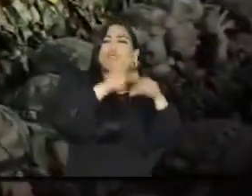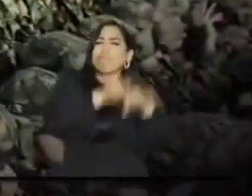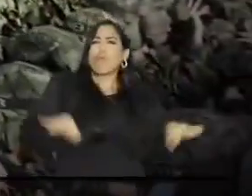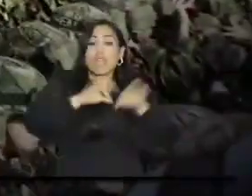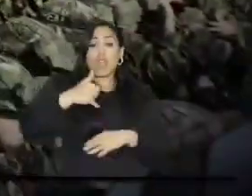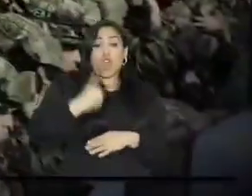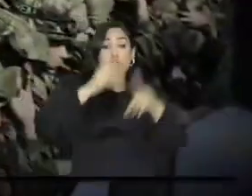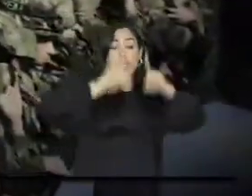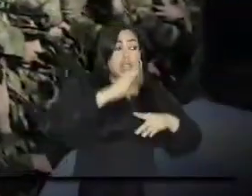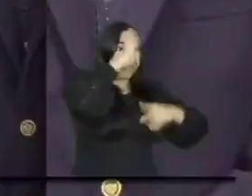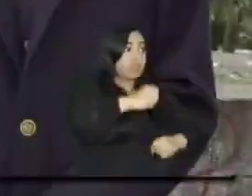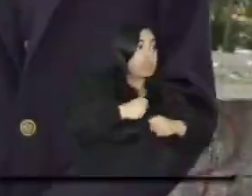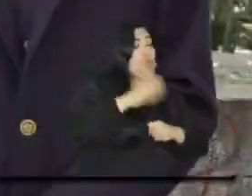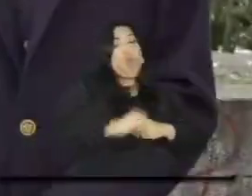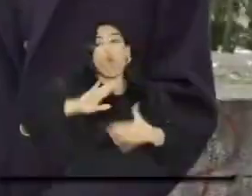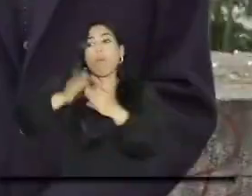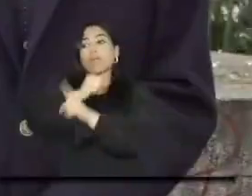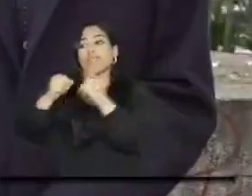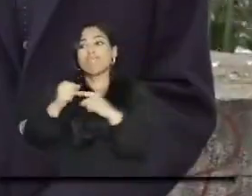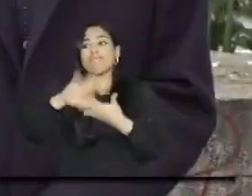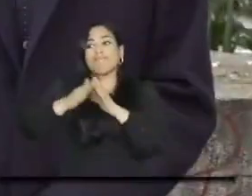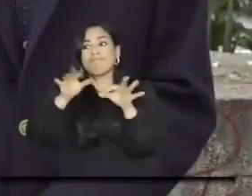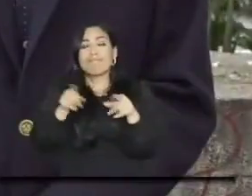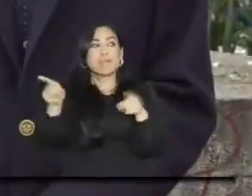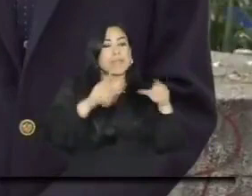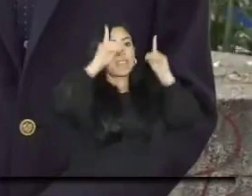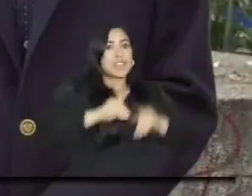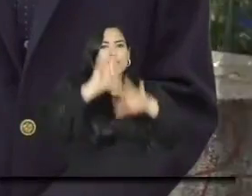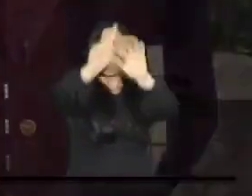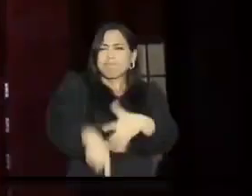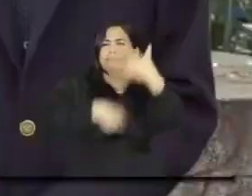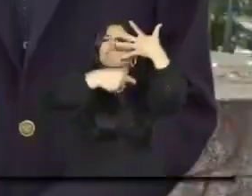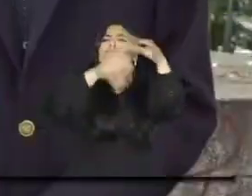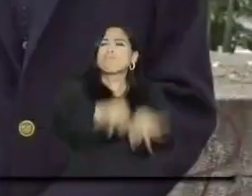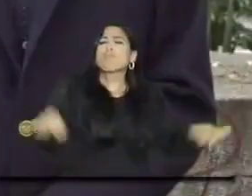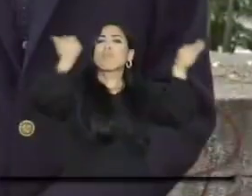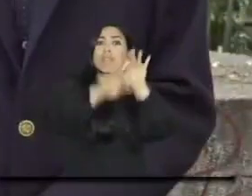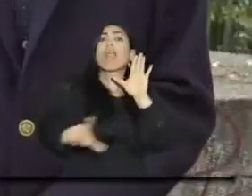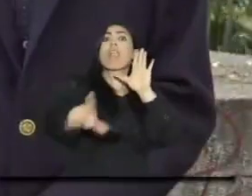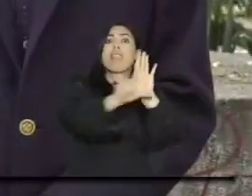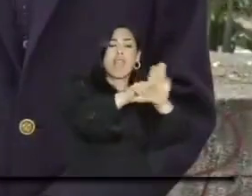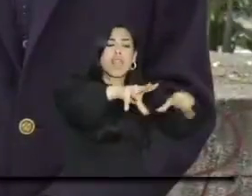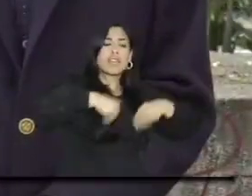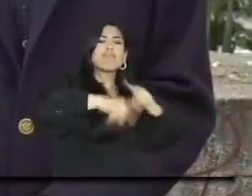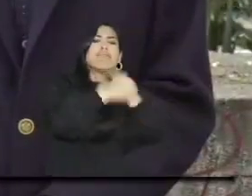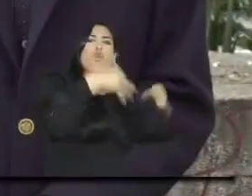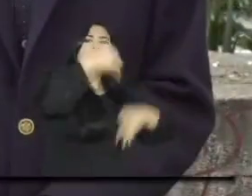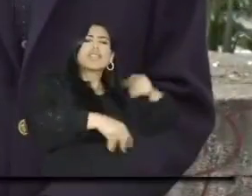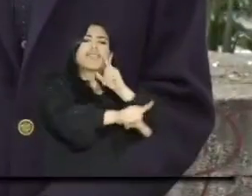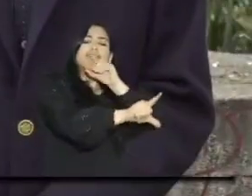lo complementa y el juez va a poder decidir si quiere el servicio militar o el servicio social para la paz. Y lo sexto, queda claro que habrá una